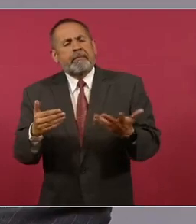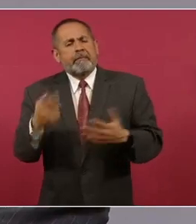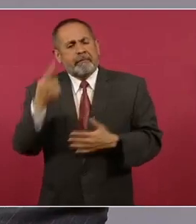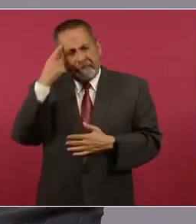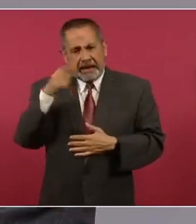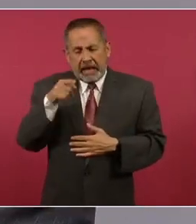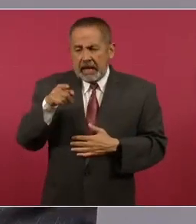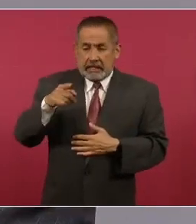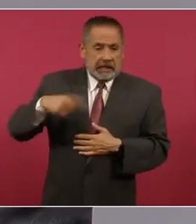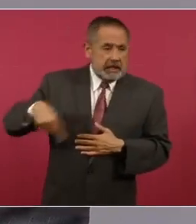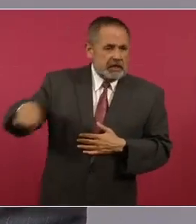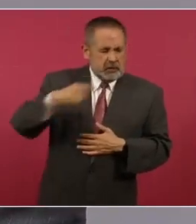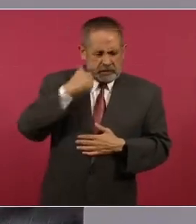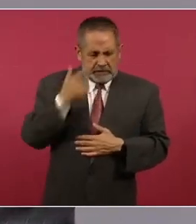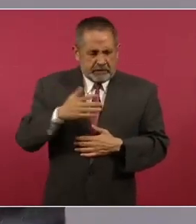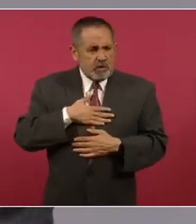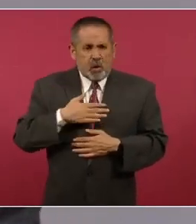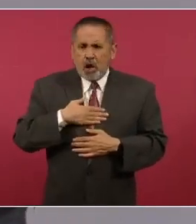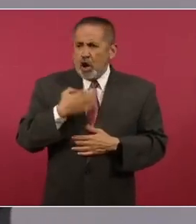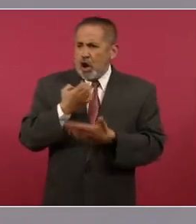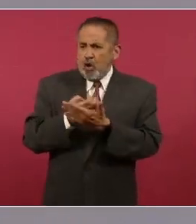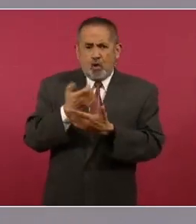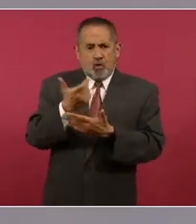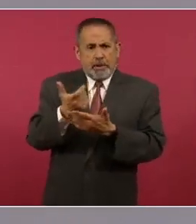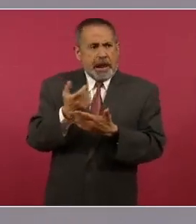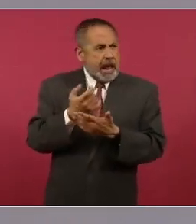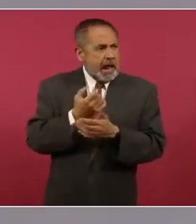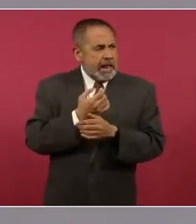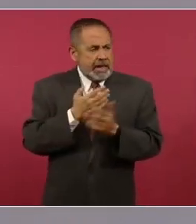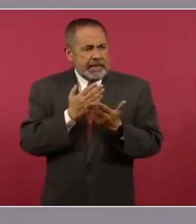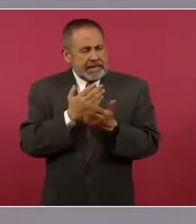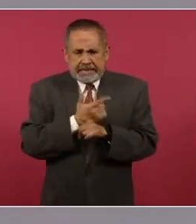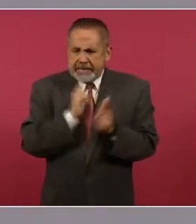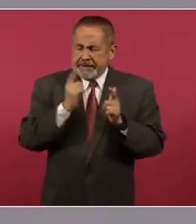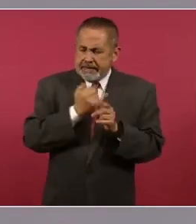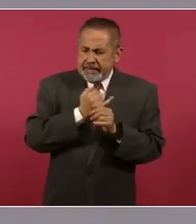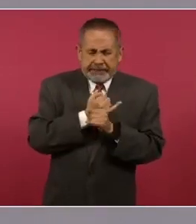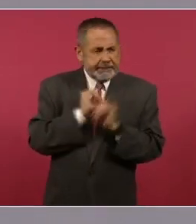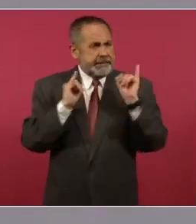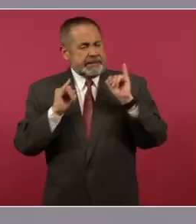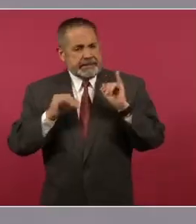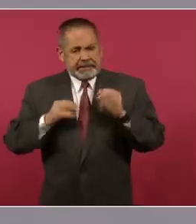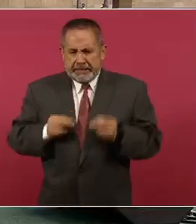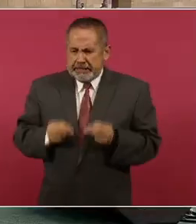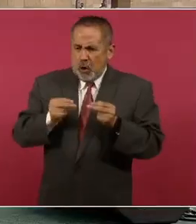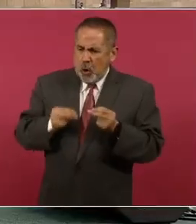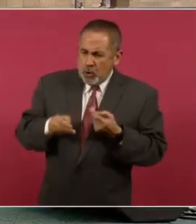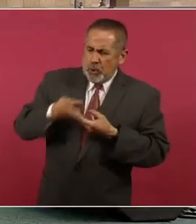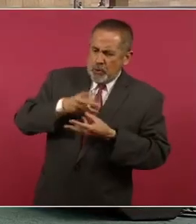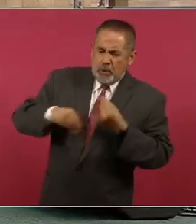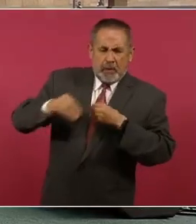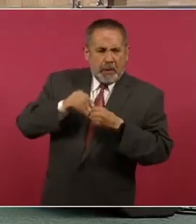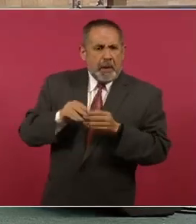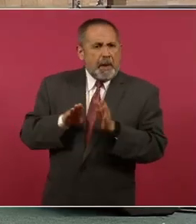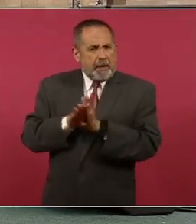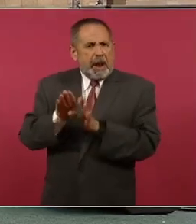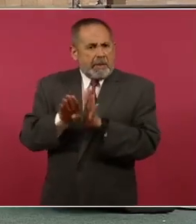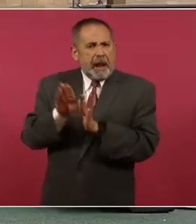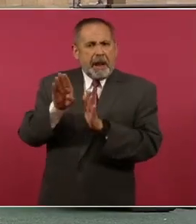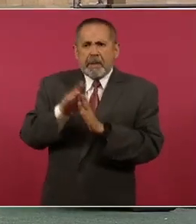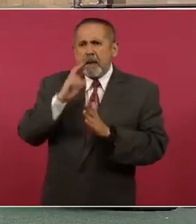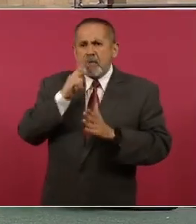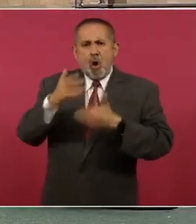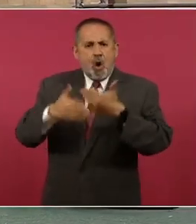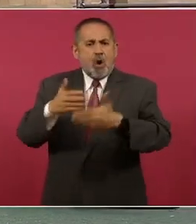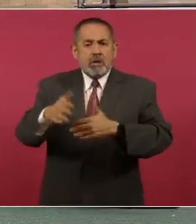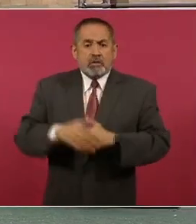valer la independencia económica de nuestro país. Y así fue que con